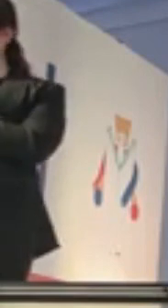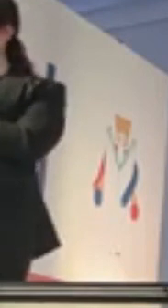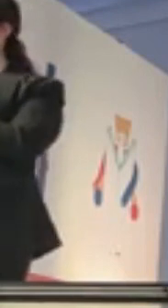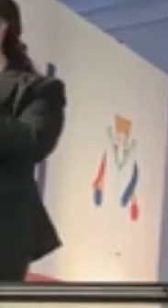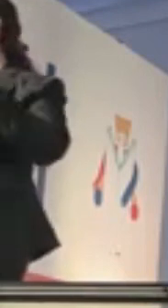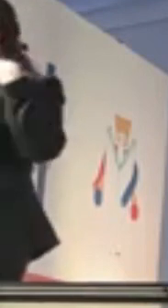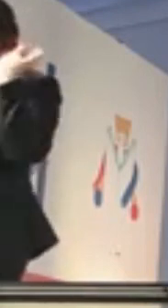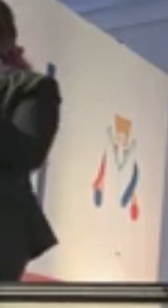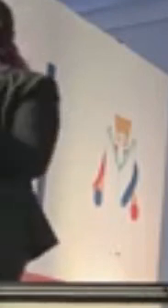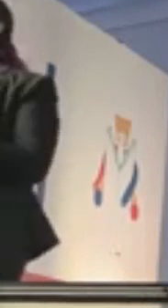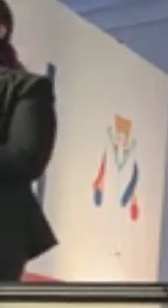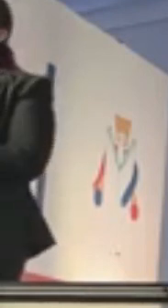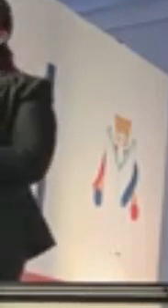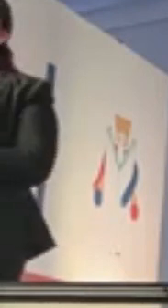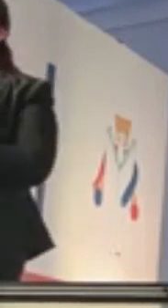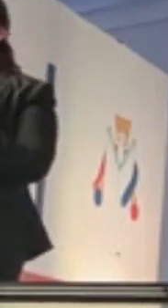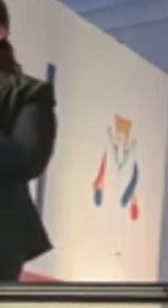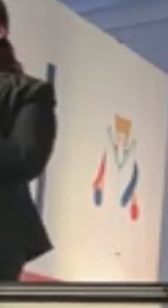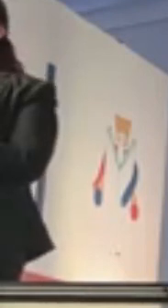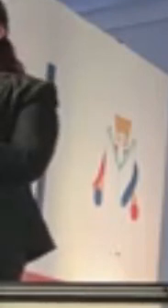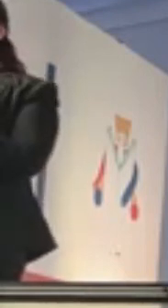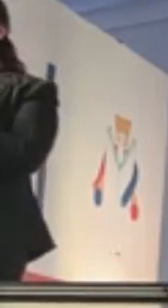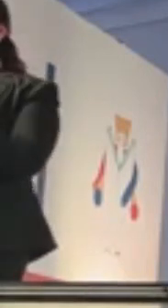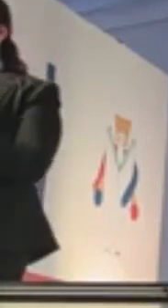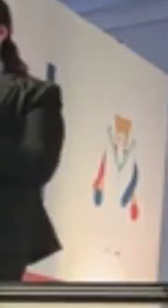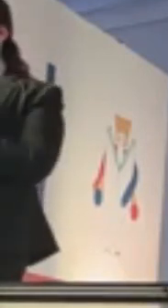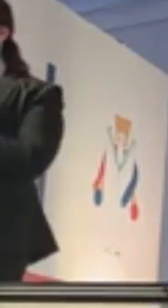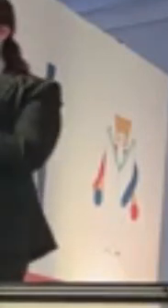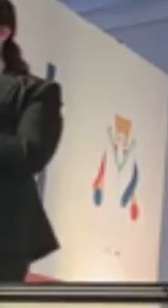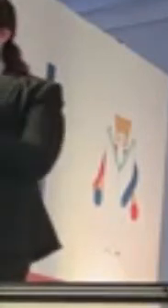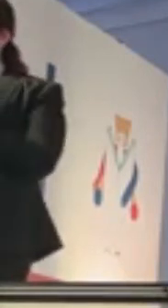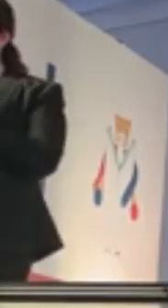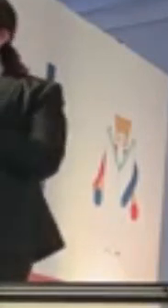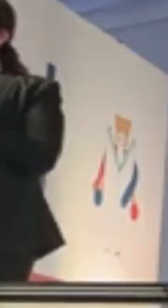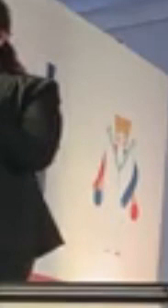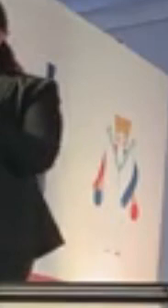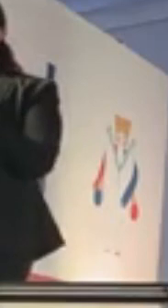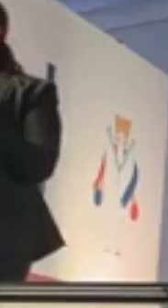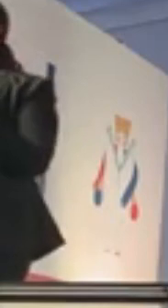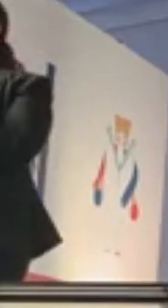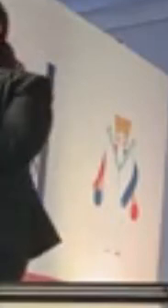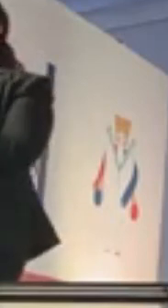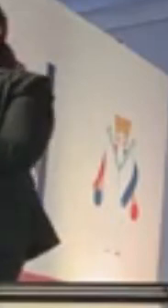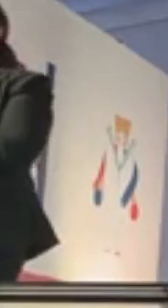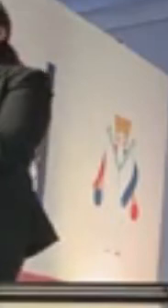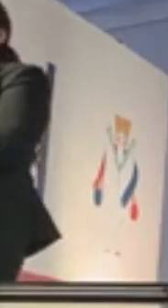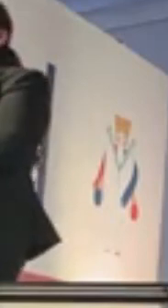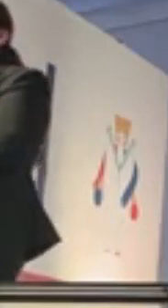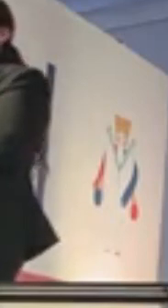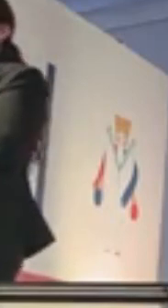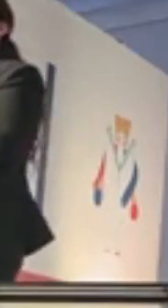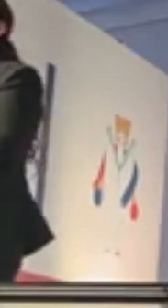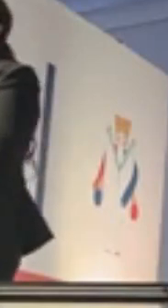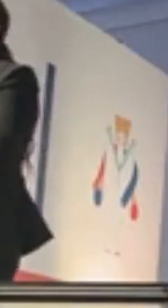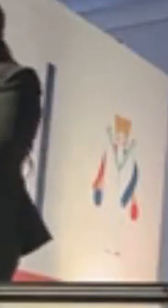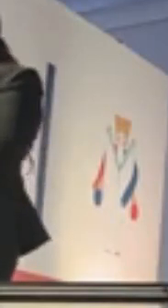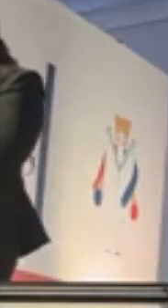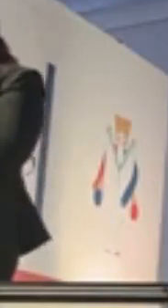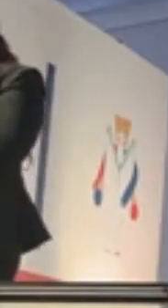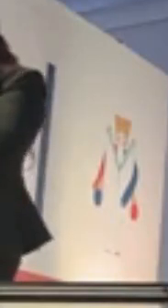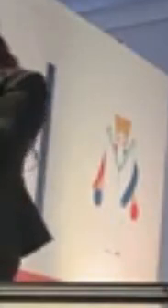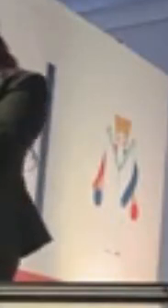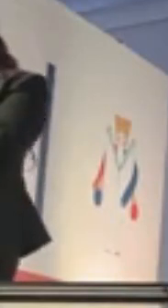mucha satisfacción, porque no solo se me han acercado como lectores, sino algunos de ellos como futuros escritores de